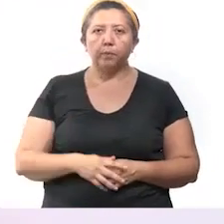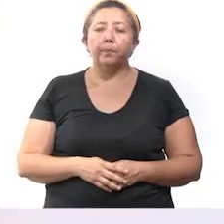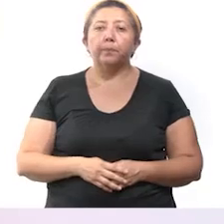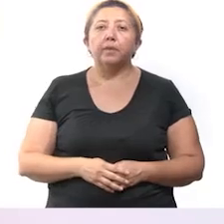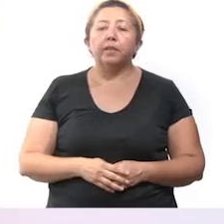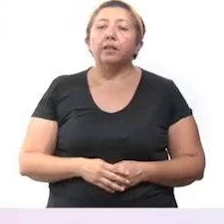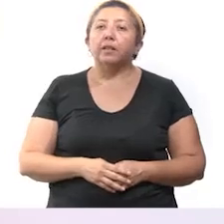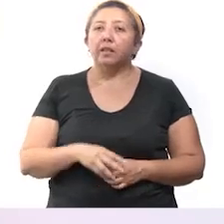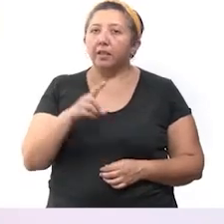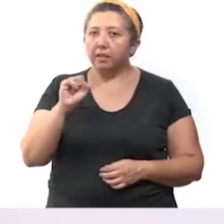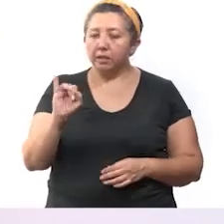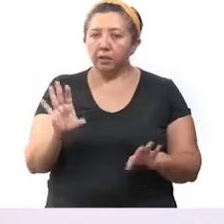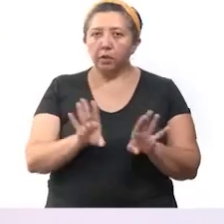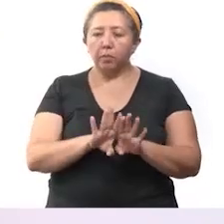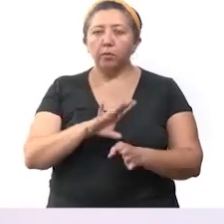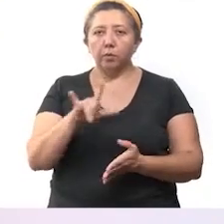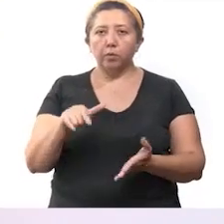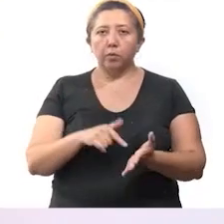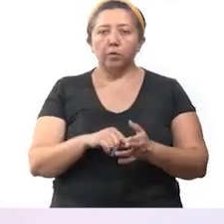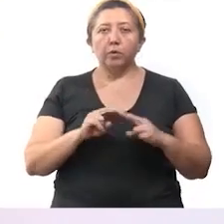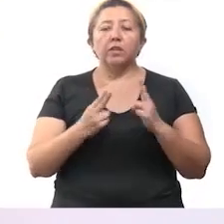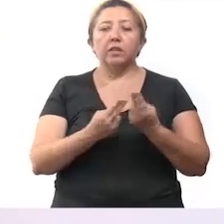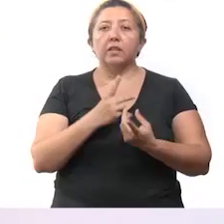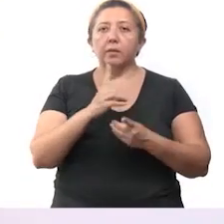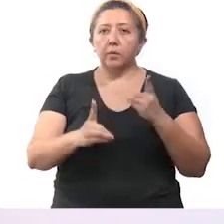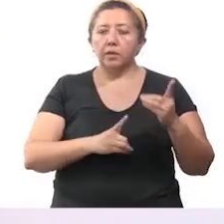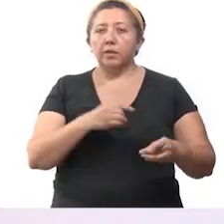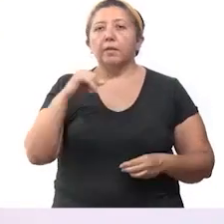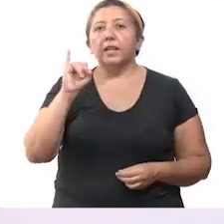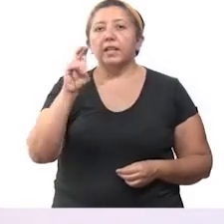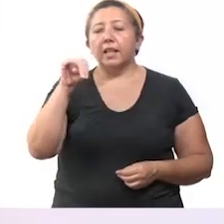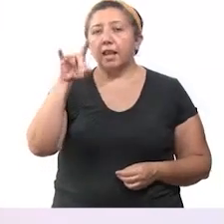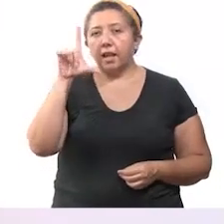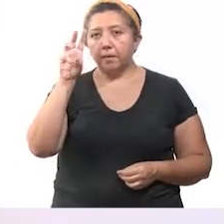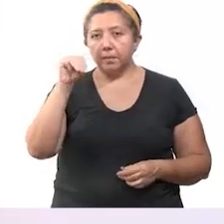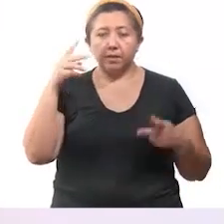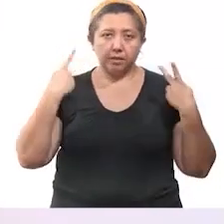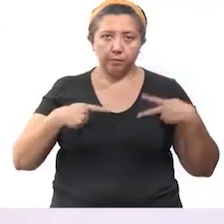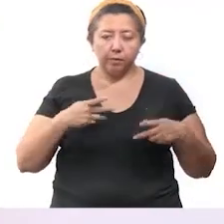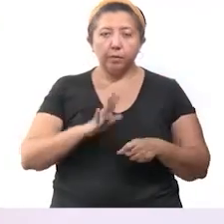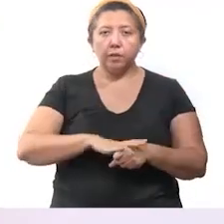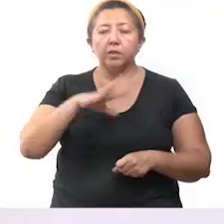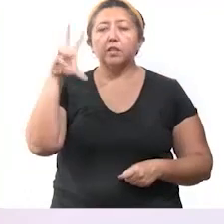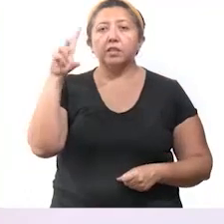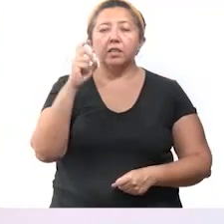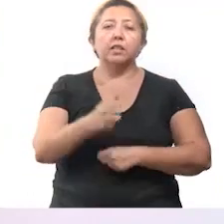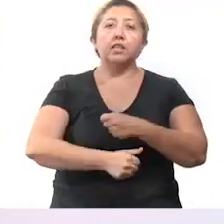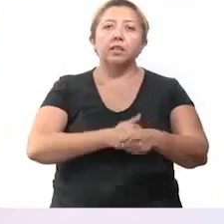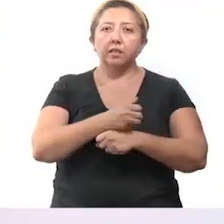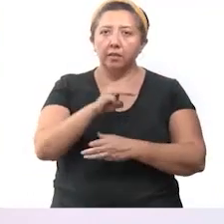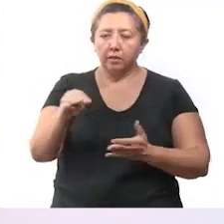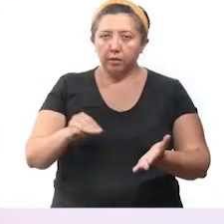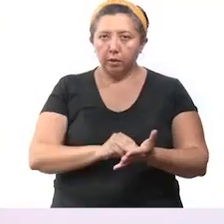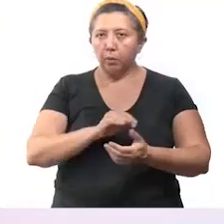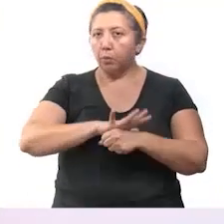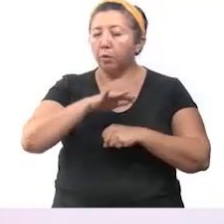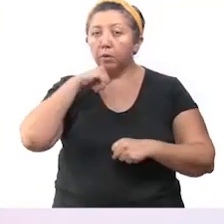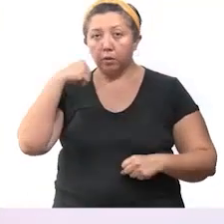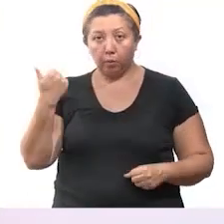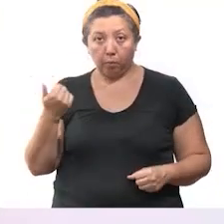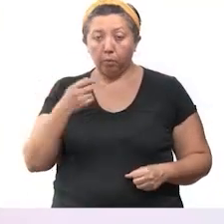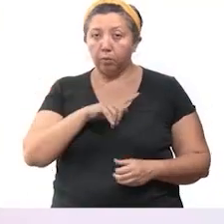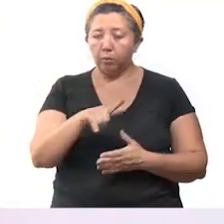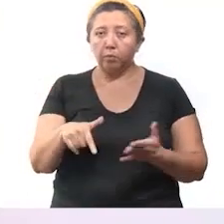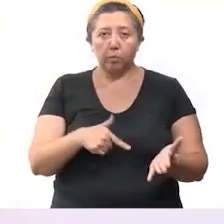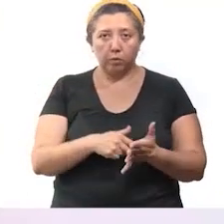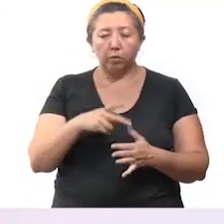XXI, así como en el módulo de la Unidad Deportiva Inalámbrica. Las personas mayores de 30 años de Mérida y de cualquier otro